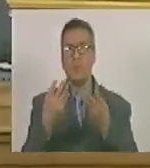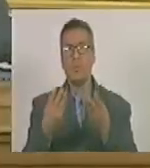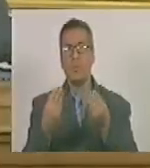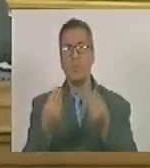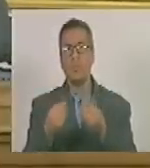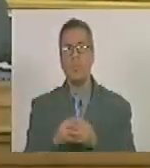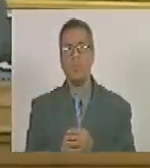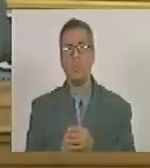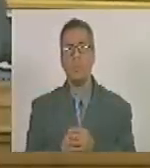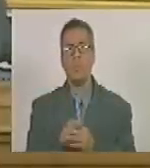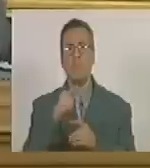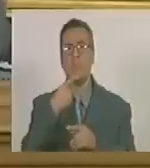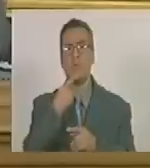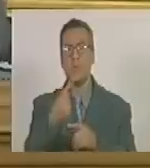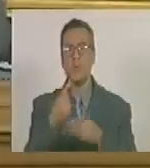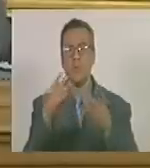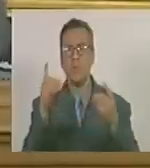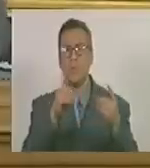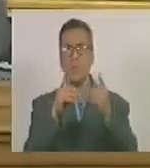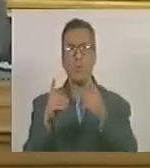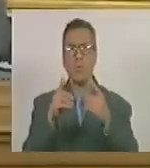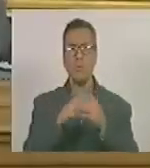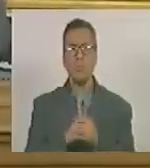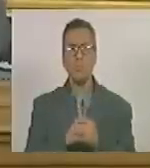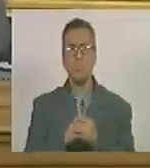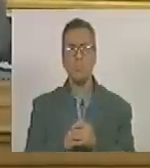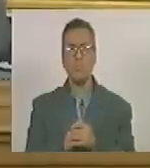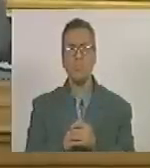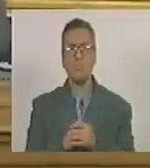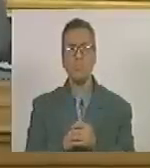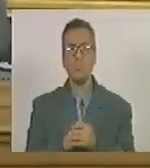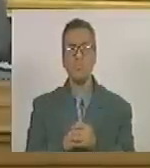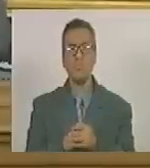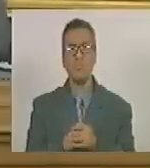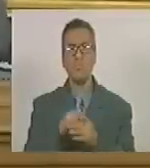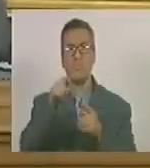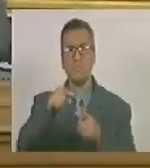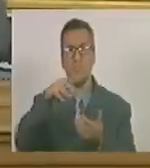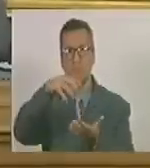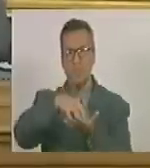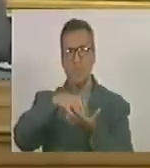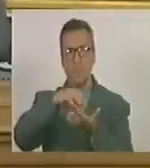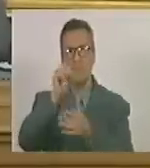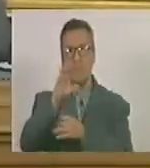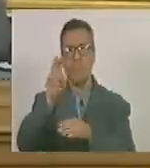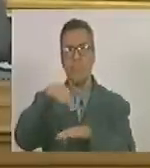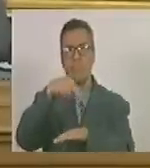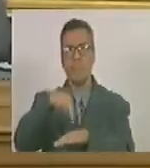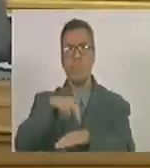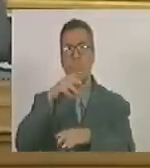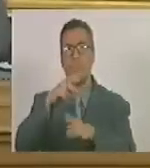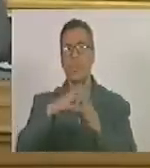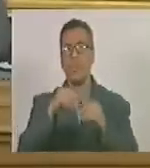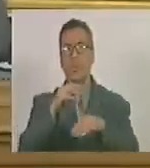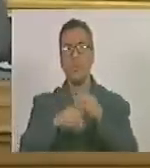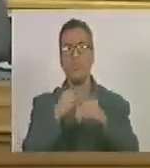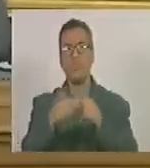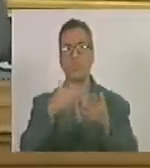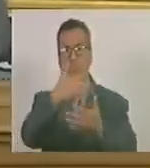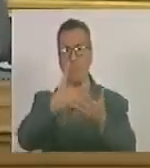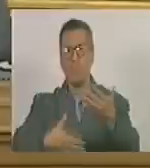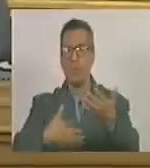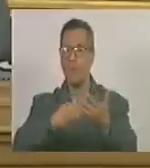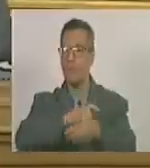suficientemente se ha discutido en este recinto lo que conforma un